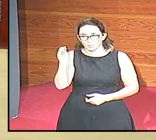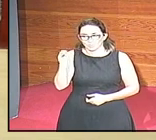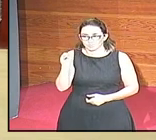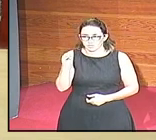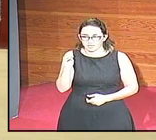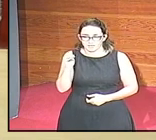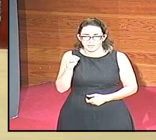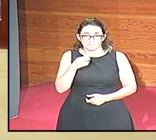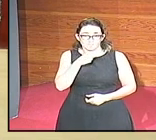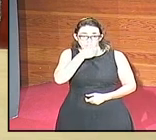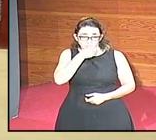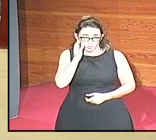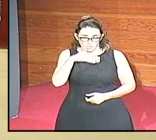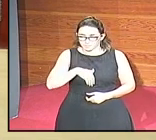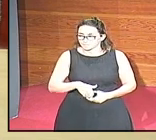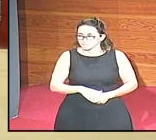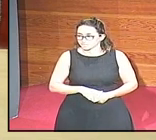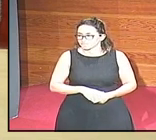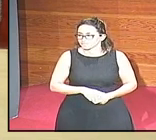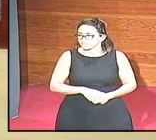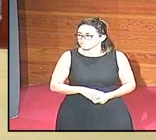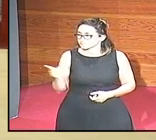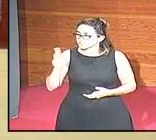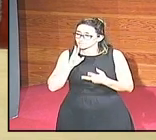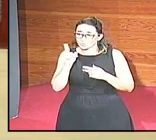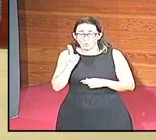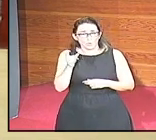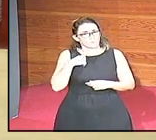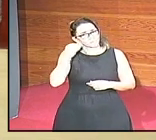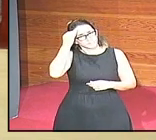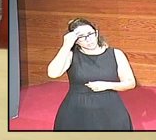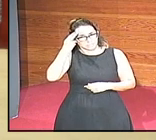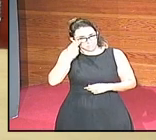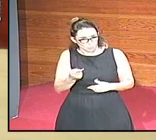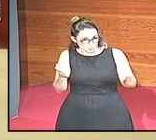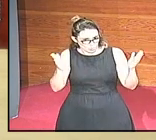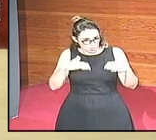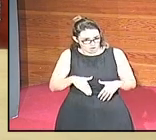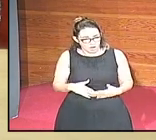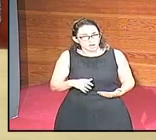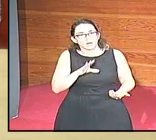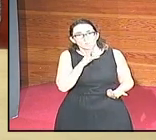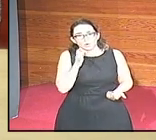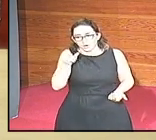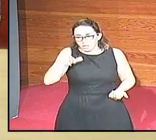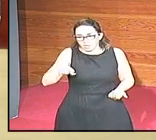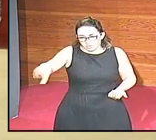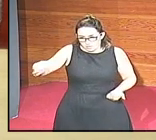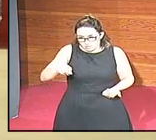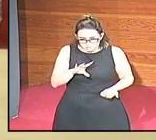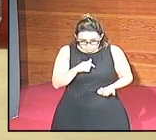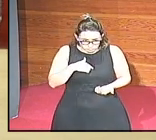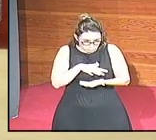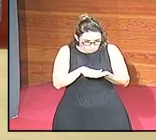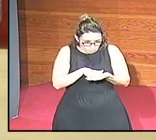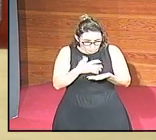No, a mí me parece una brutal falta de respeto. Joder, ¿por qué esa gente? Porque sí. O sea, porque podemos hablar de esto, pero